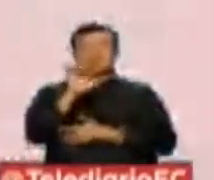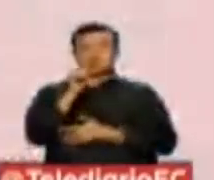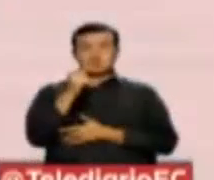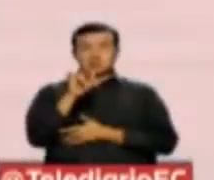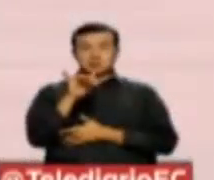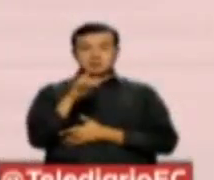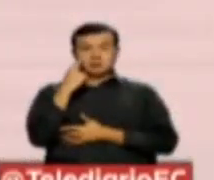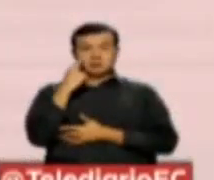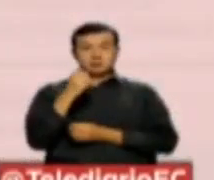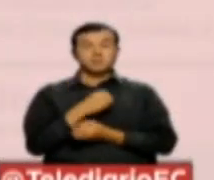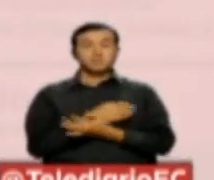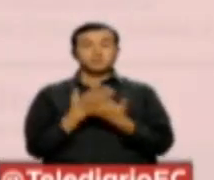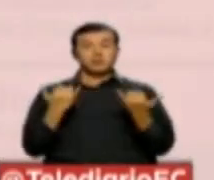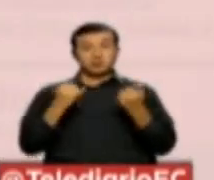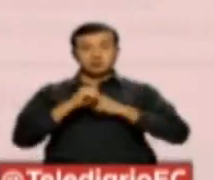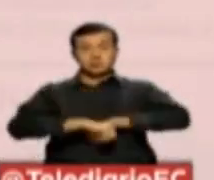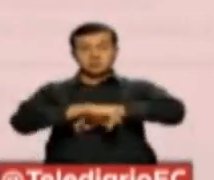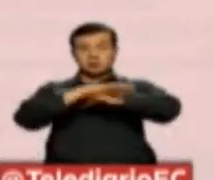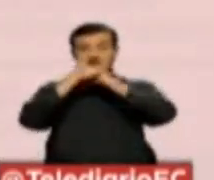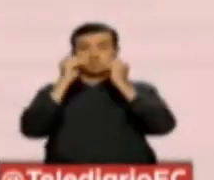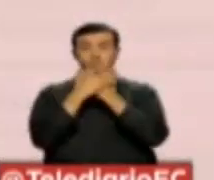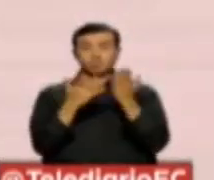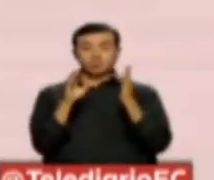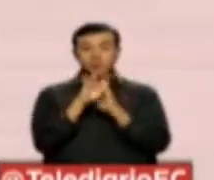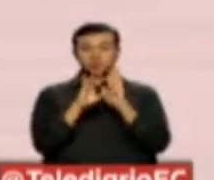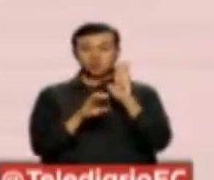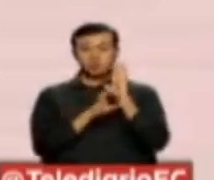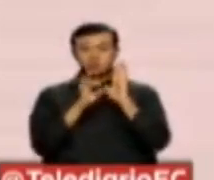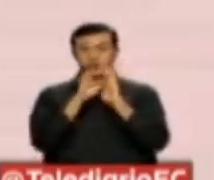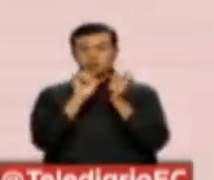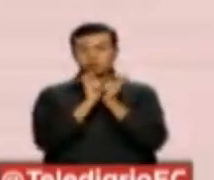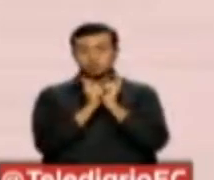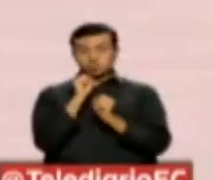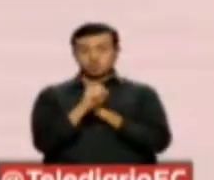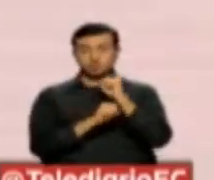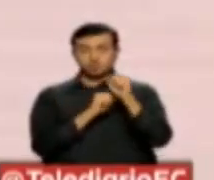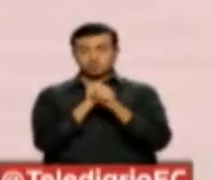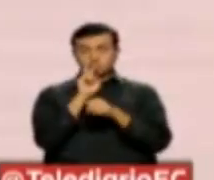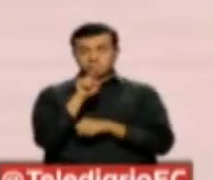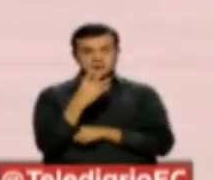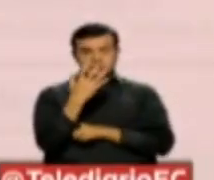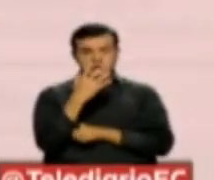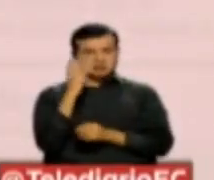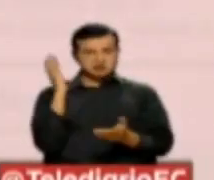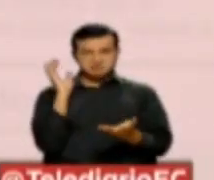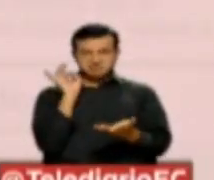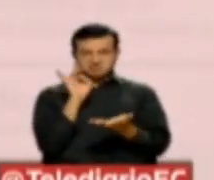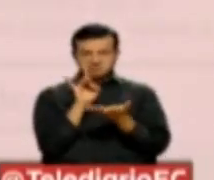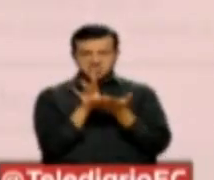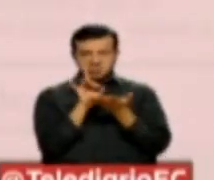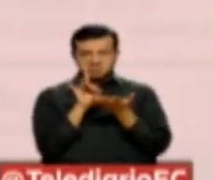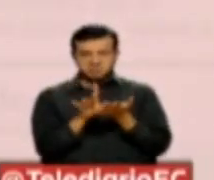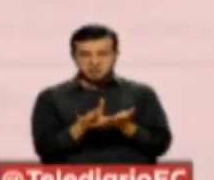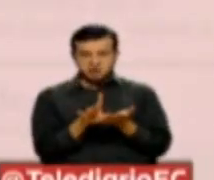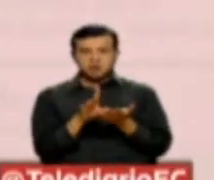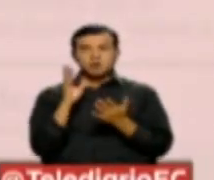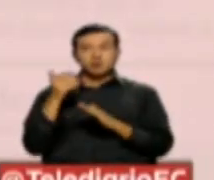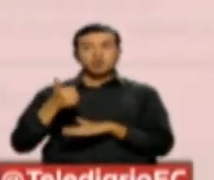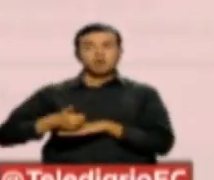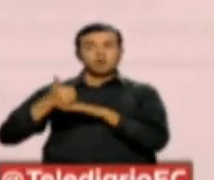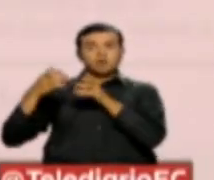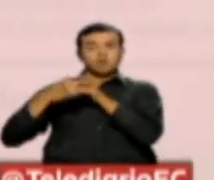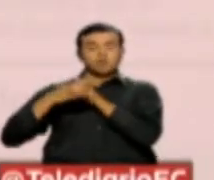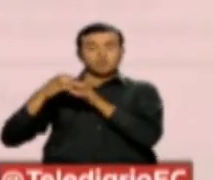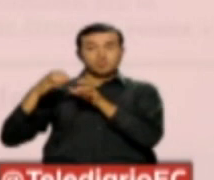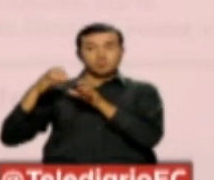nos dice esta mañana que las enmiendas del 2015 fueron desechadas la corte constitucional eliminó con